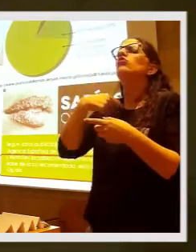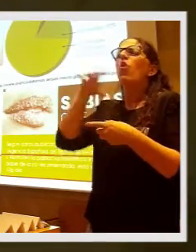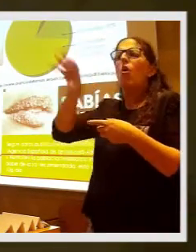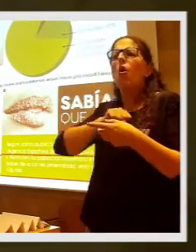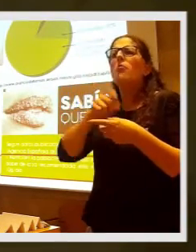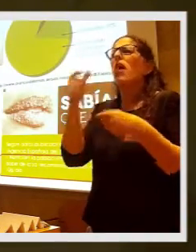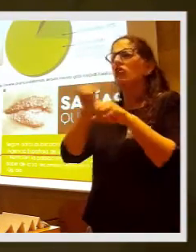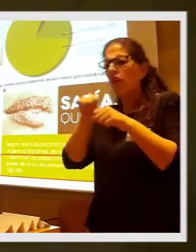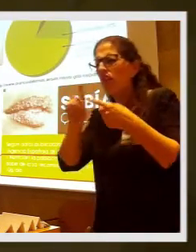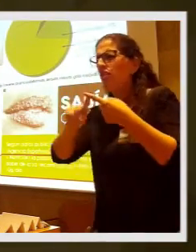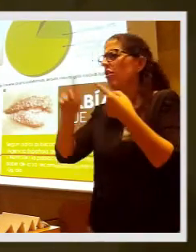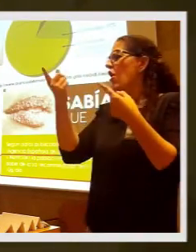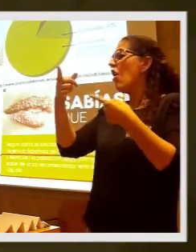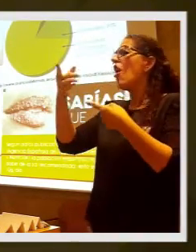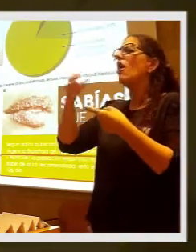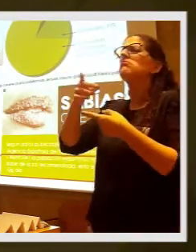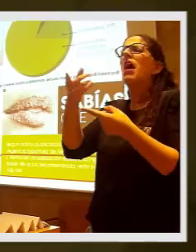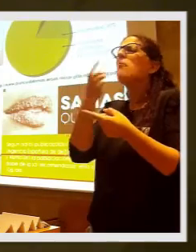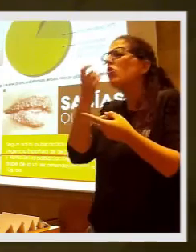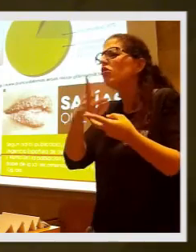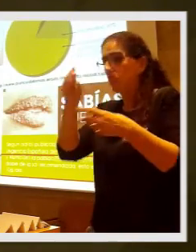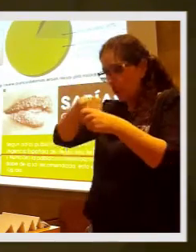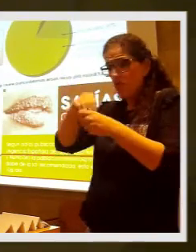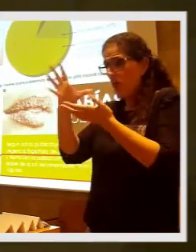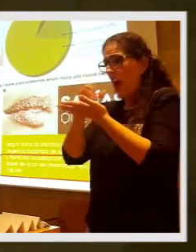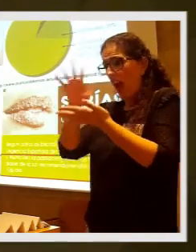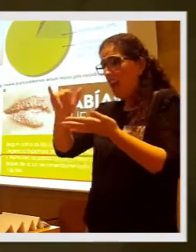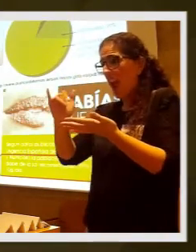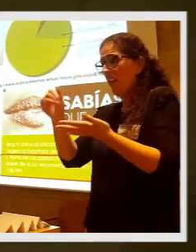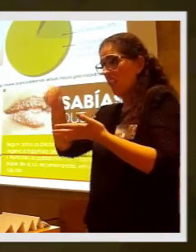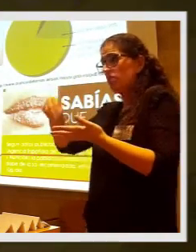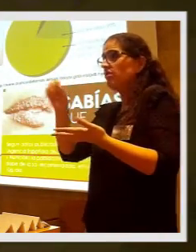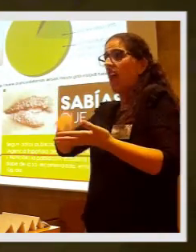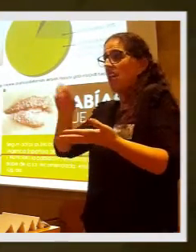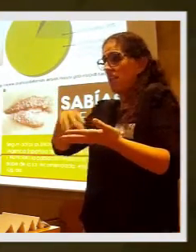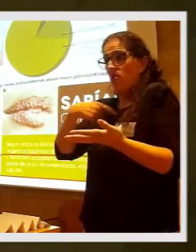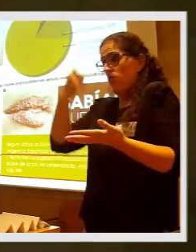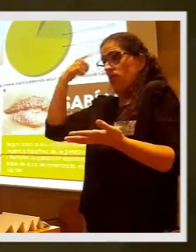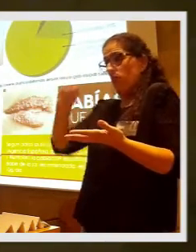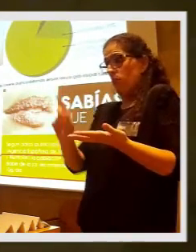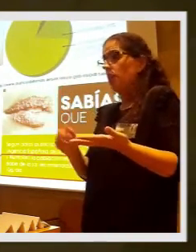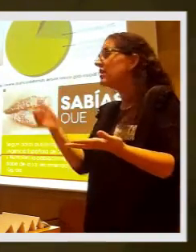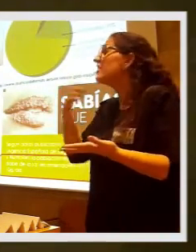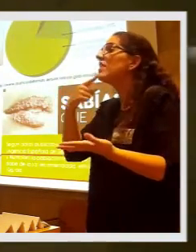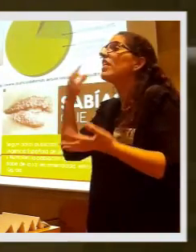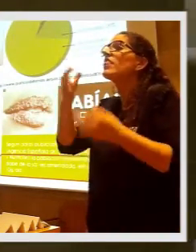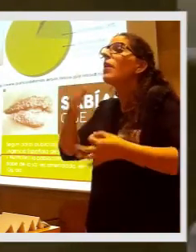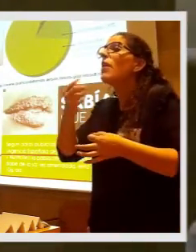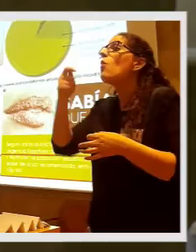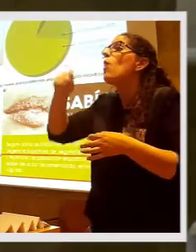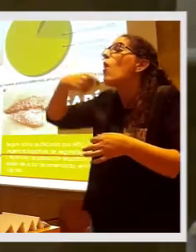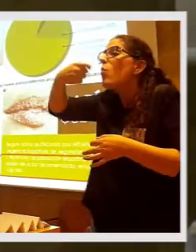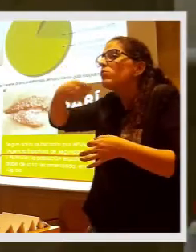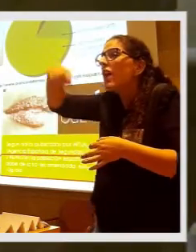más del doble. Si la Organización Mundial de la Salud nos dice que deberíamos tomar 5 gramos de sal, o sea, una cucharadita pequeña de café